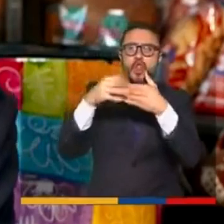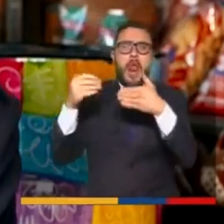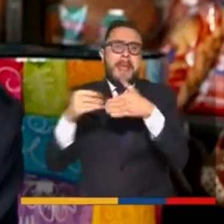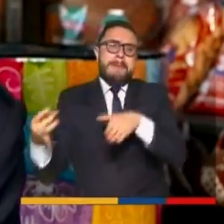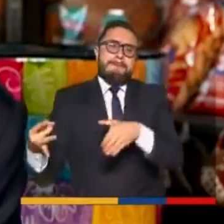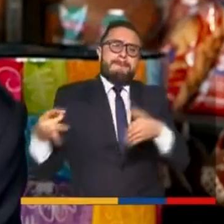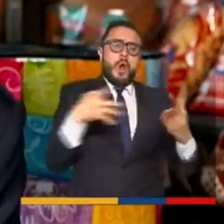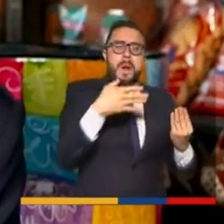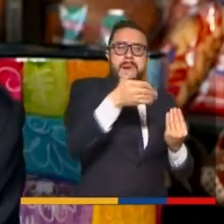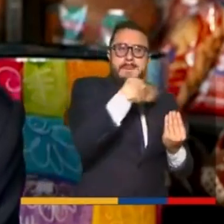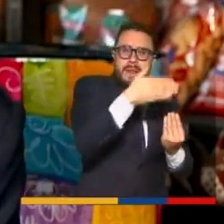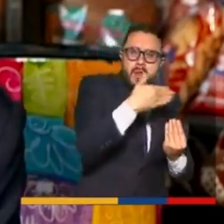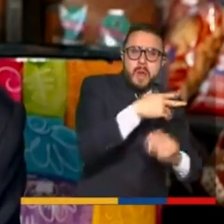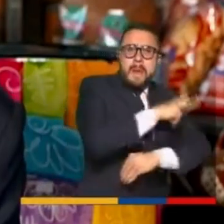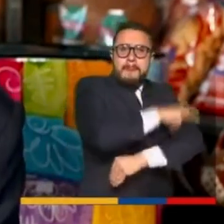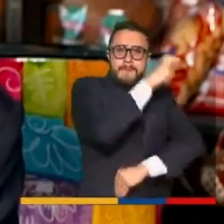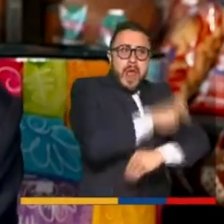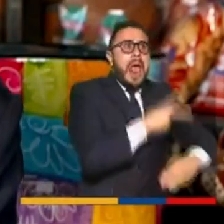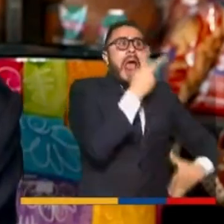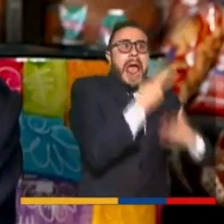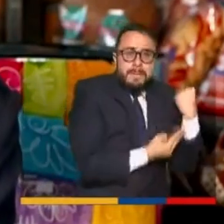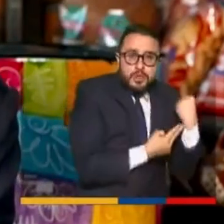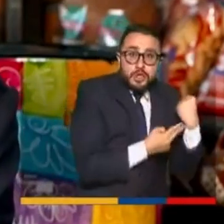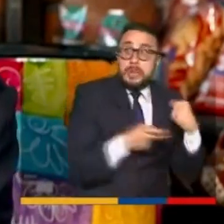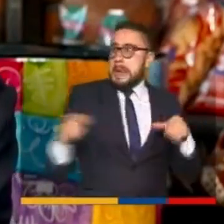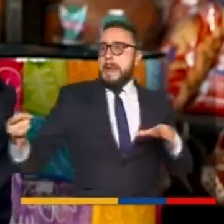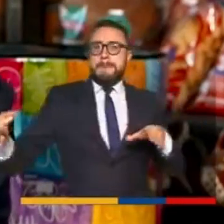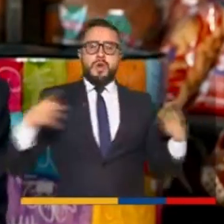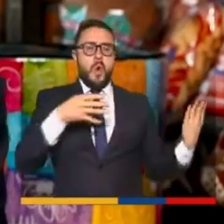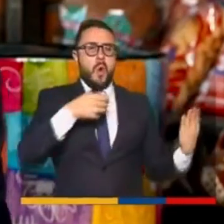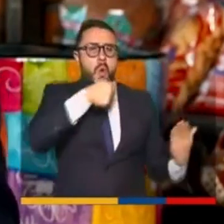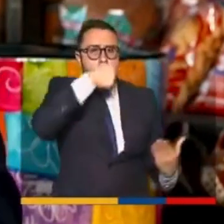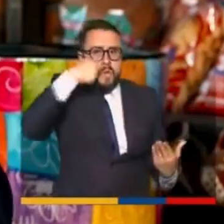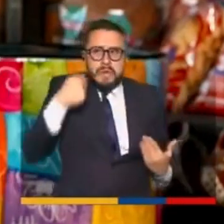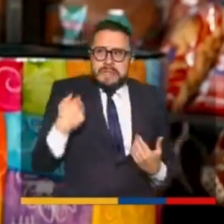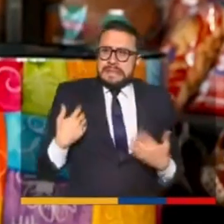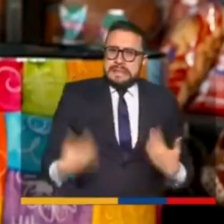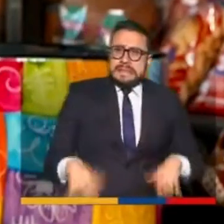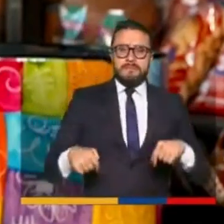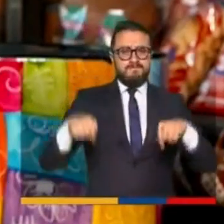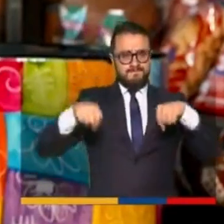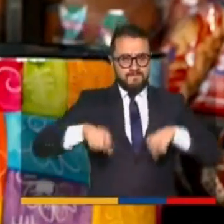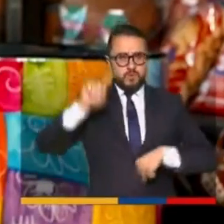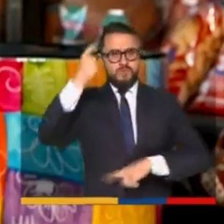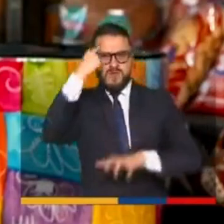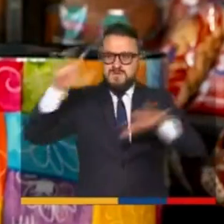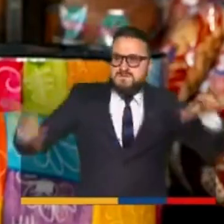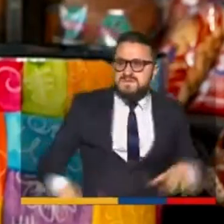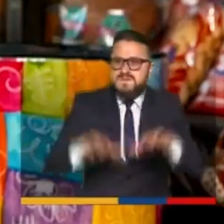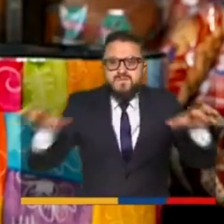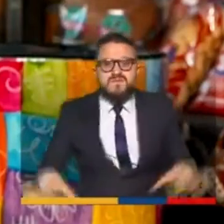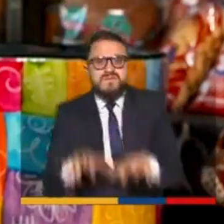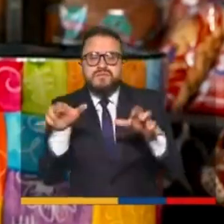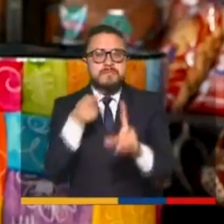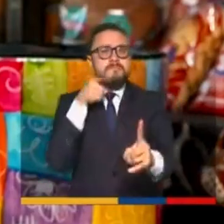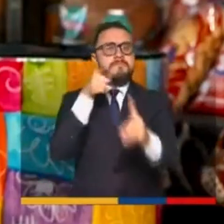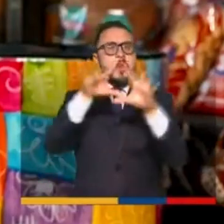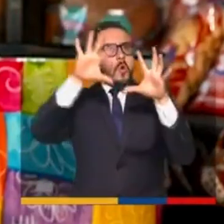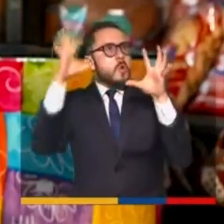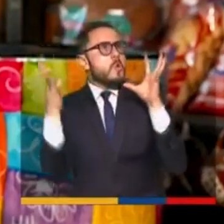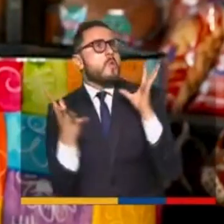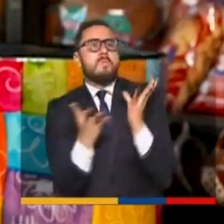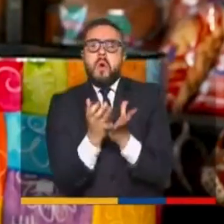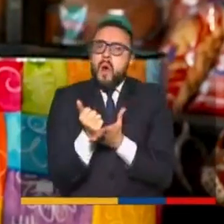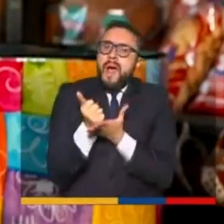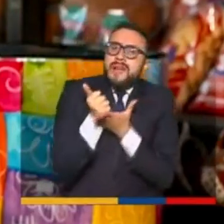petróleo y el carbón juntos. Este es una especie de acción por la humanidad que en cierta